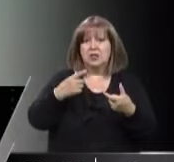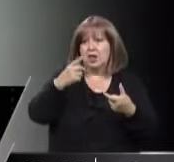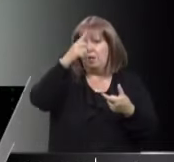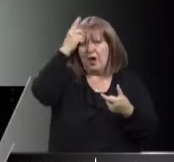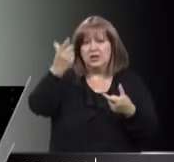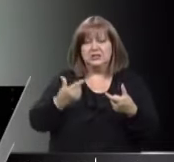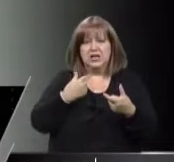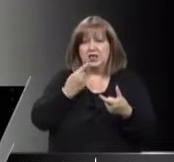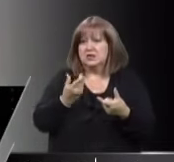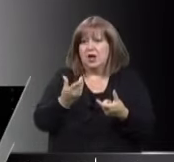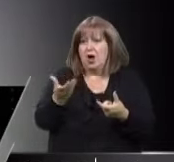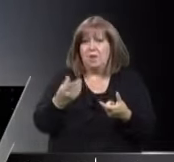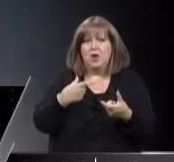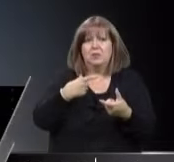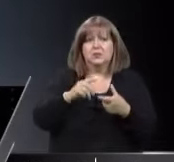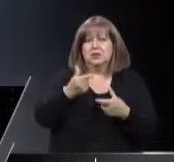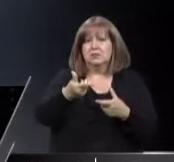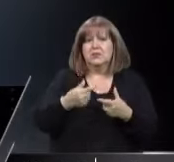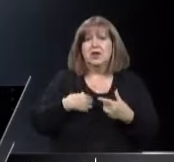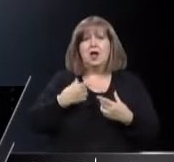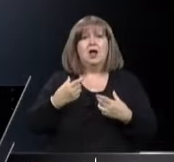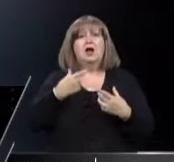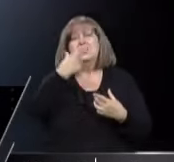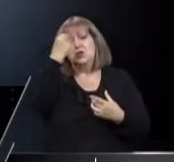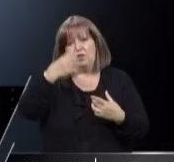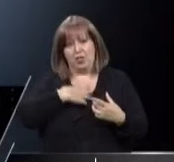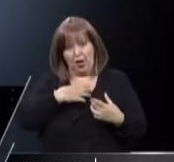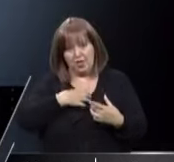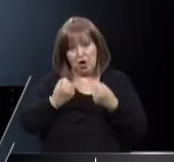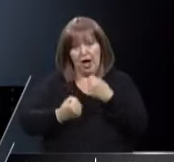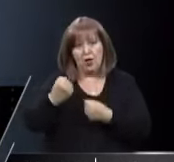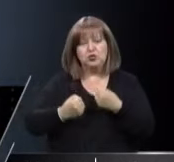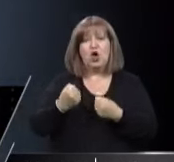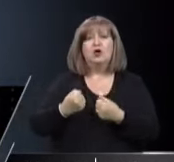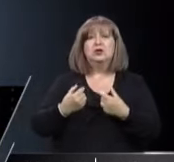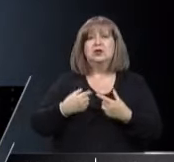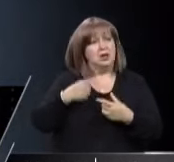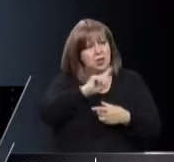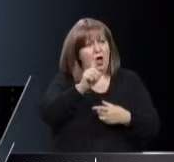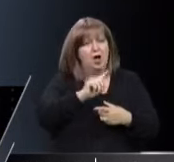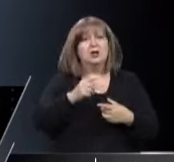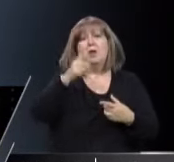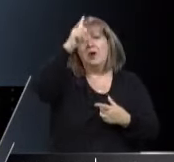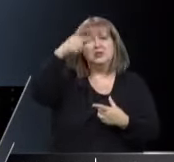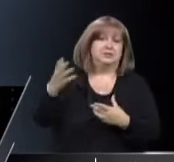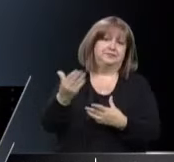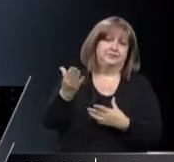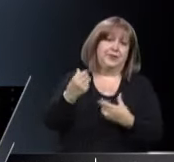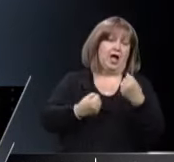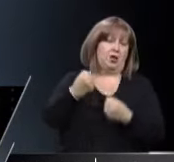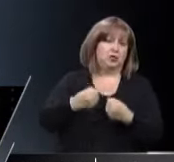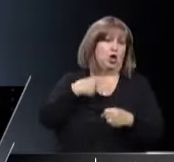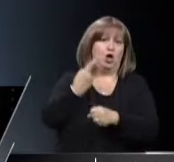o sea los conductores diríamos los que iban en el vehículo son la policía y hay un bidón de de nafta o de